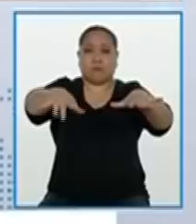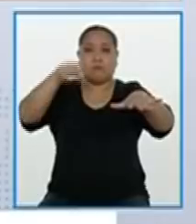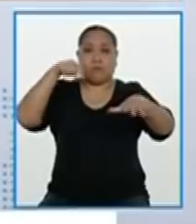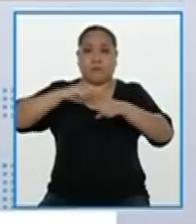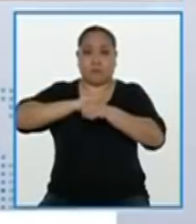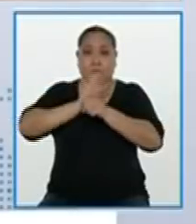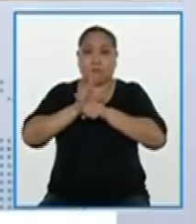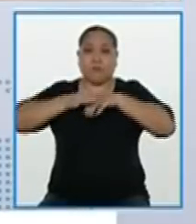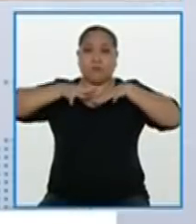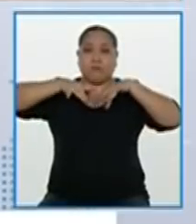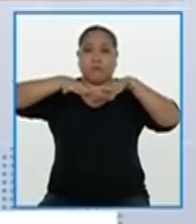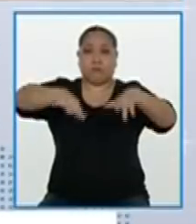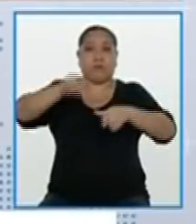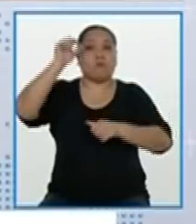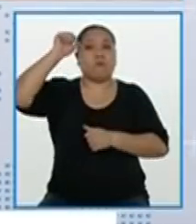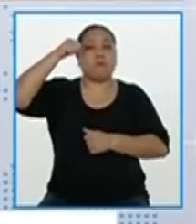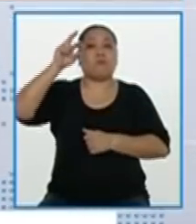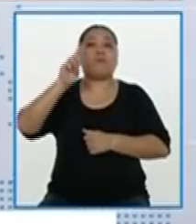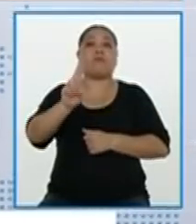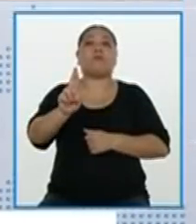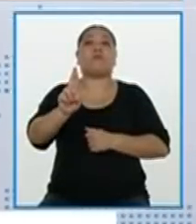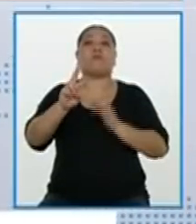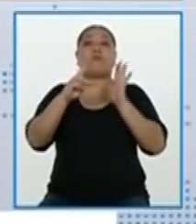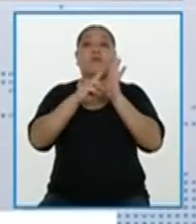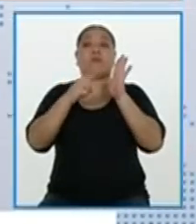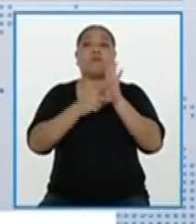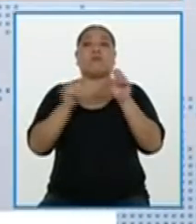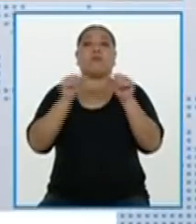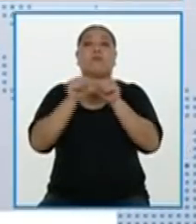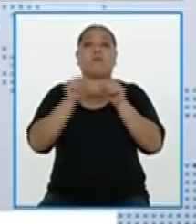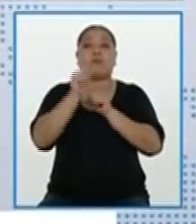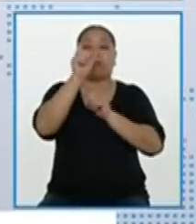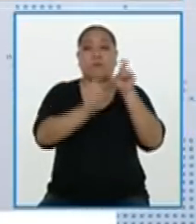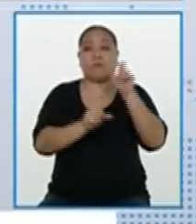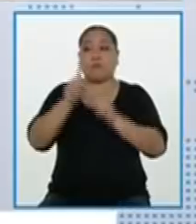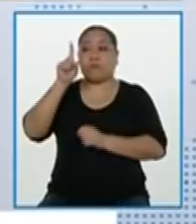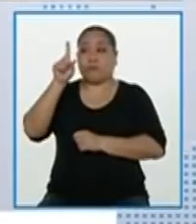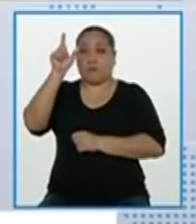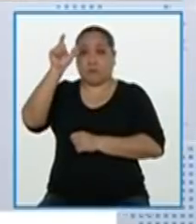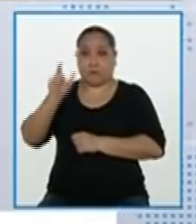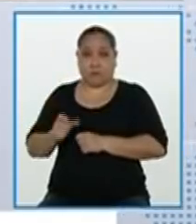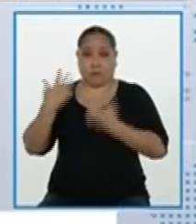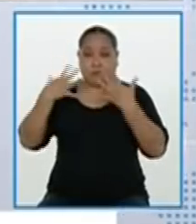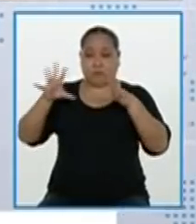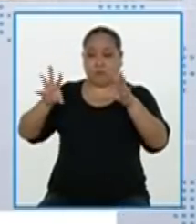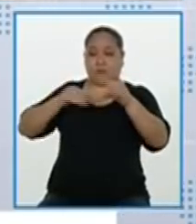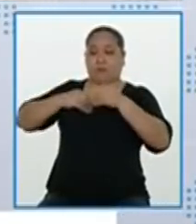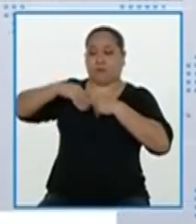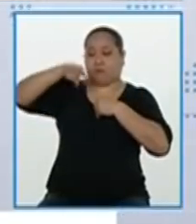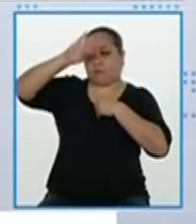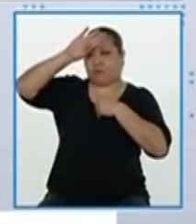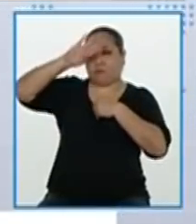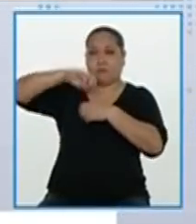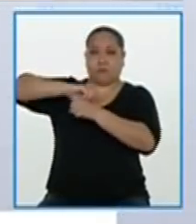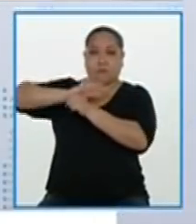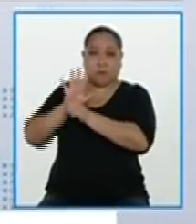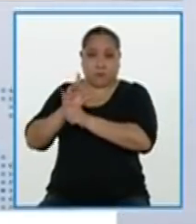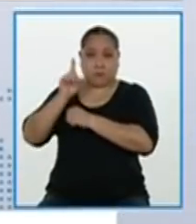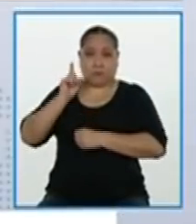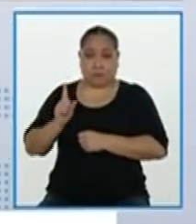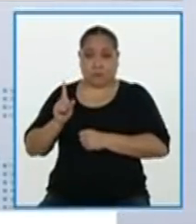cronograma político y quizá más importante aún, de qué sector estamos hablando, ¿no? Una cosa es estar hablando, ¿no? Del